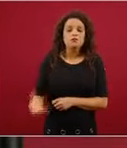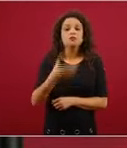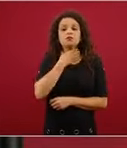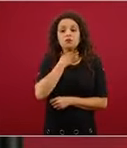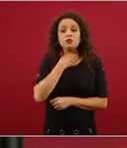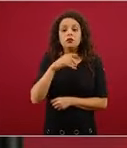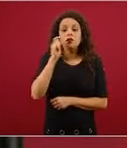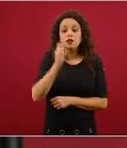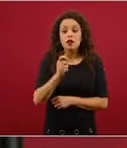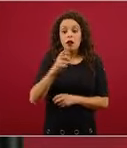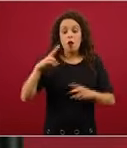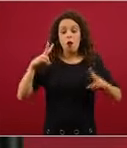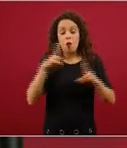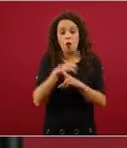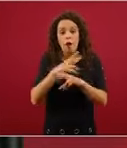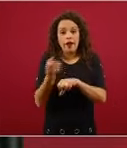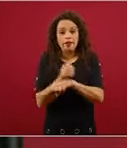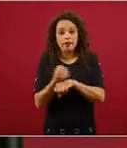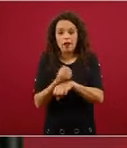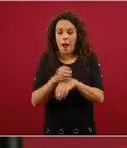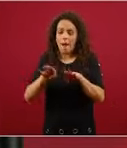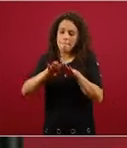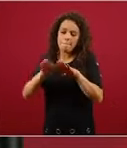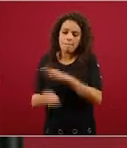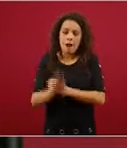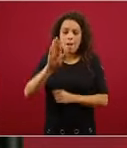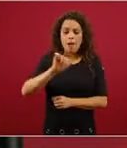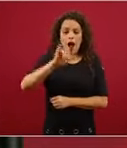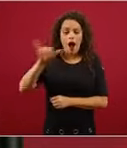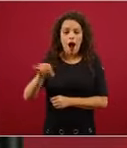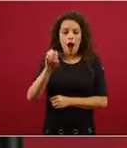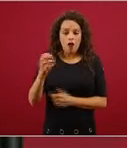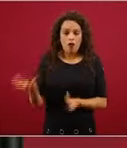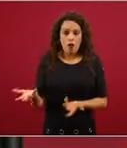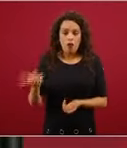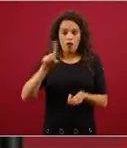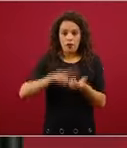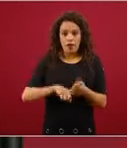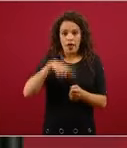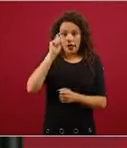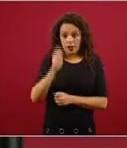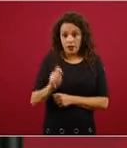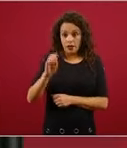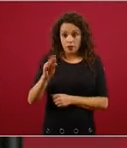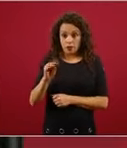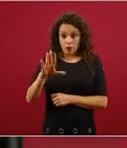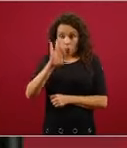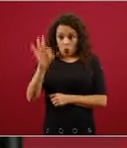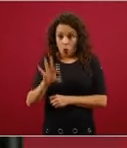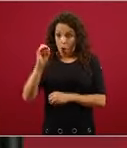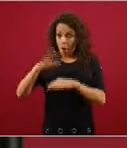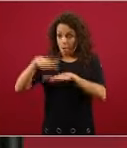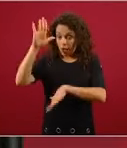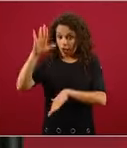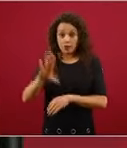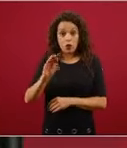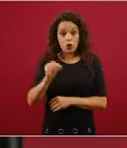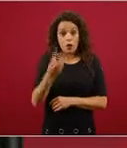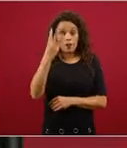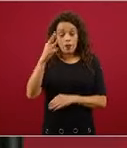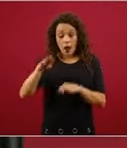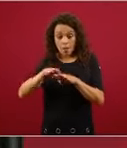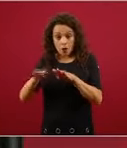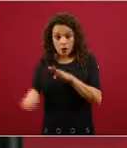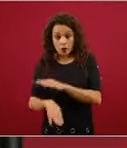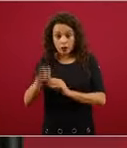sangre muy baja, lo normal es que haya 95% o más. Si baja de 93% ya es